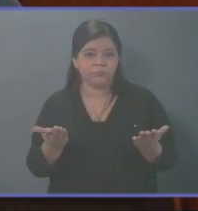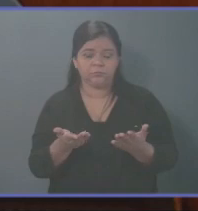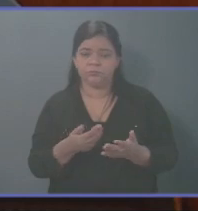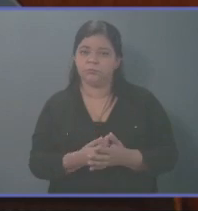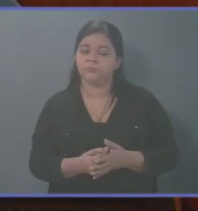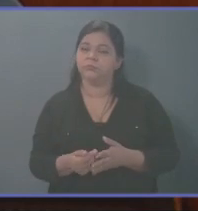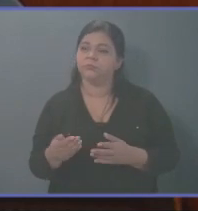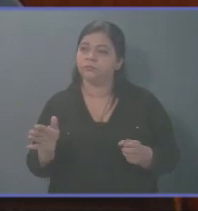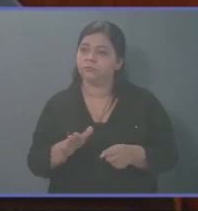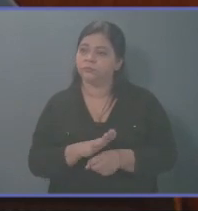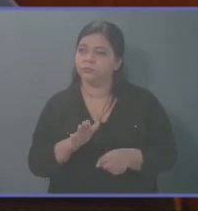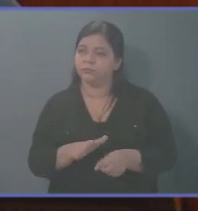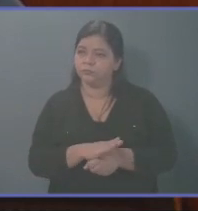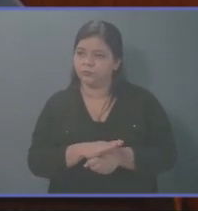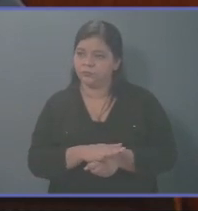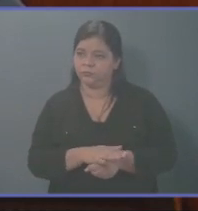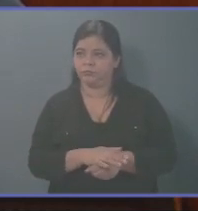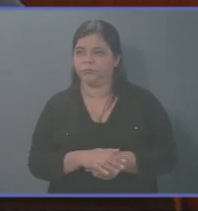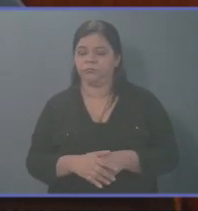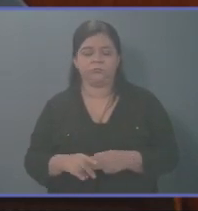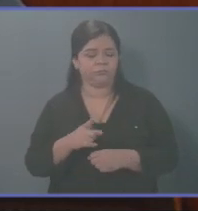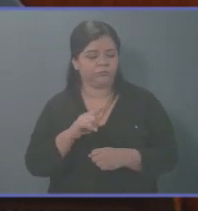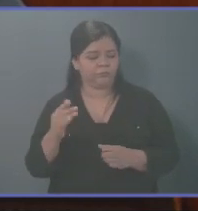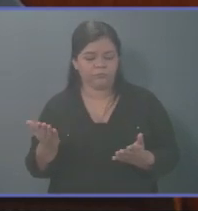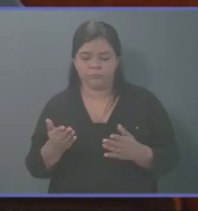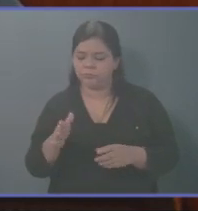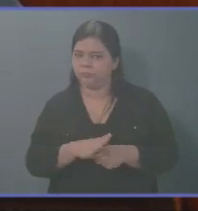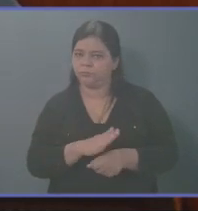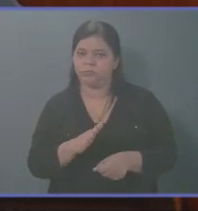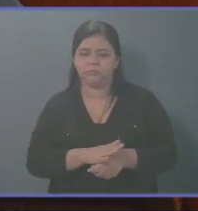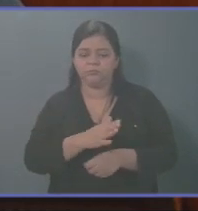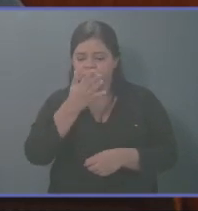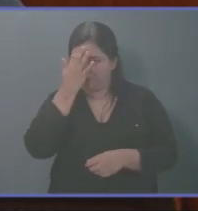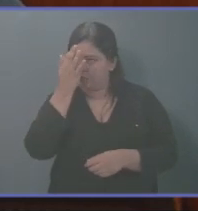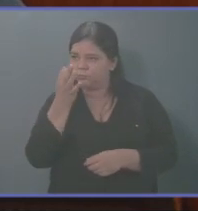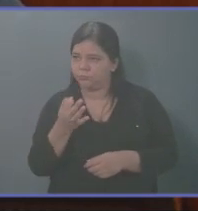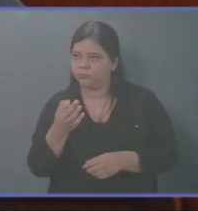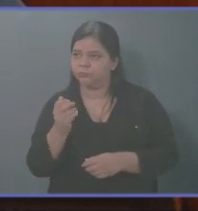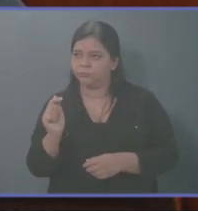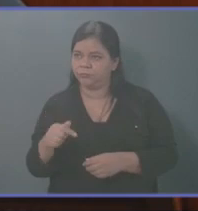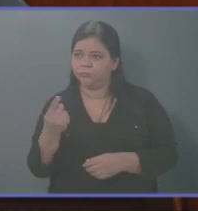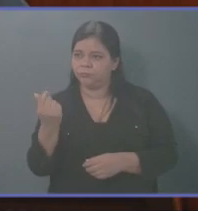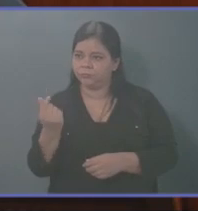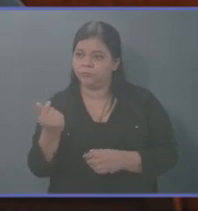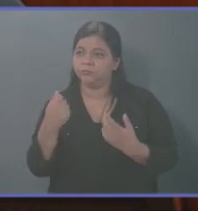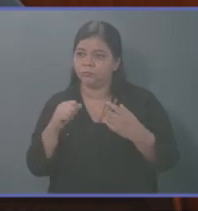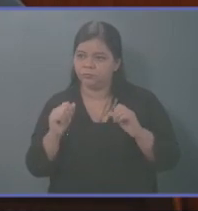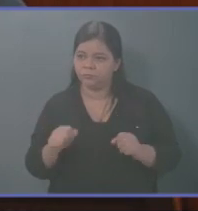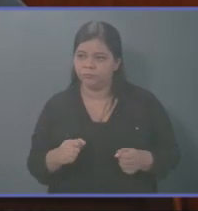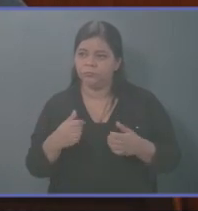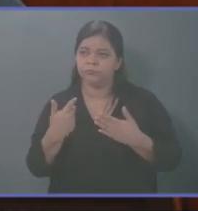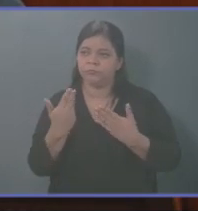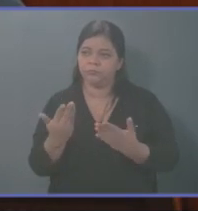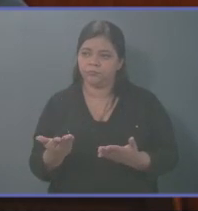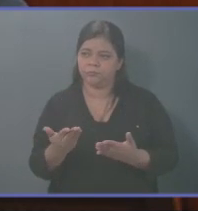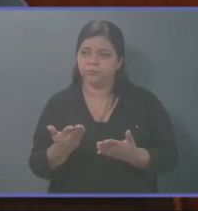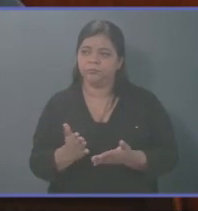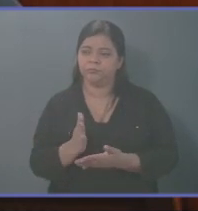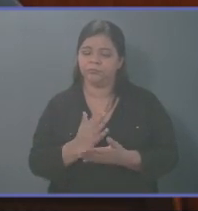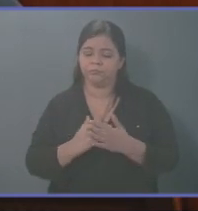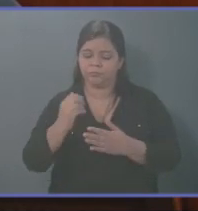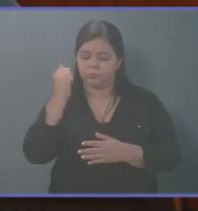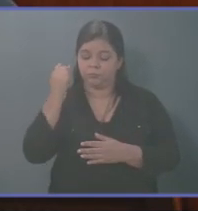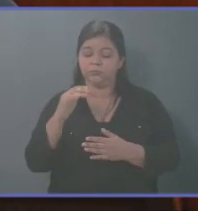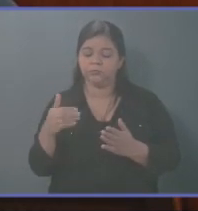la cantidad de pruebas que deberían de hacerse. Creemos que este recurso puede venir a dar un aporte importante